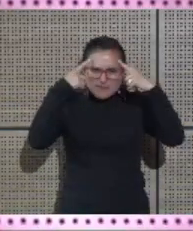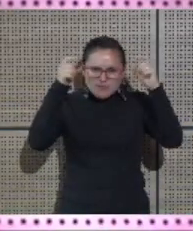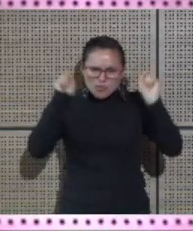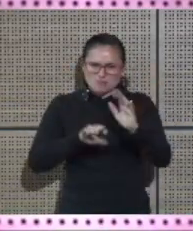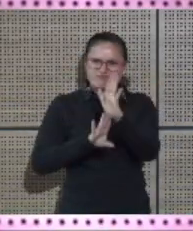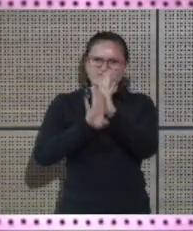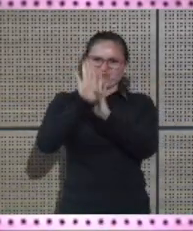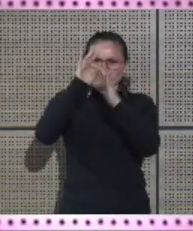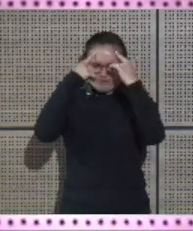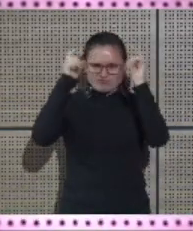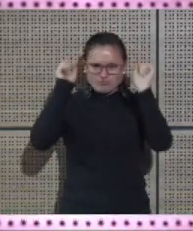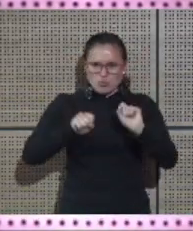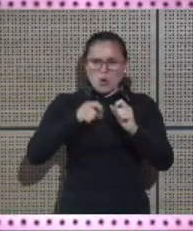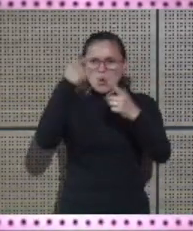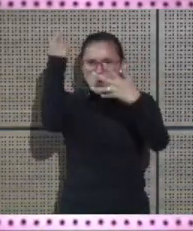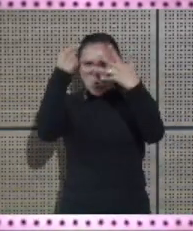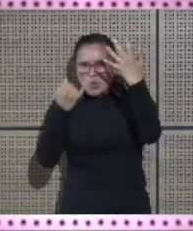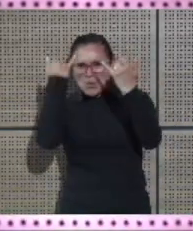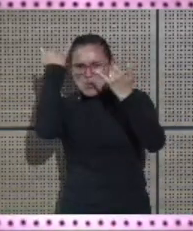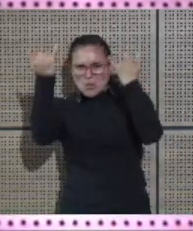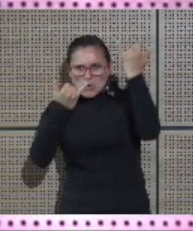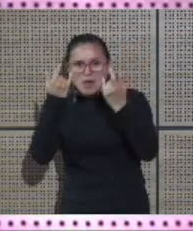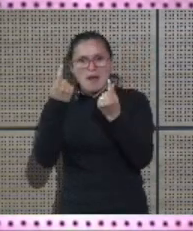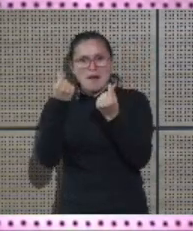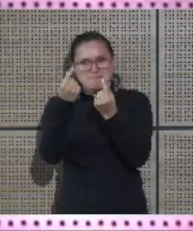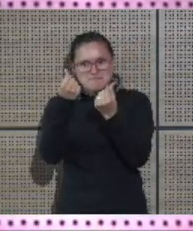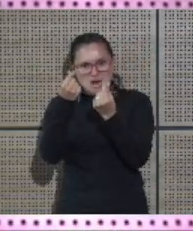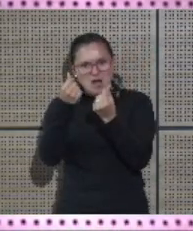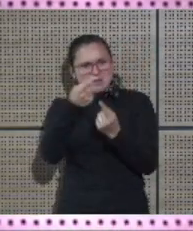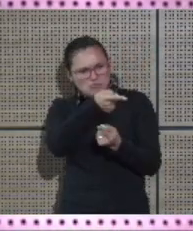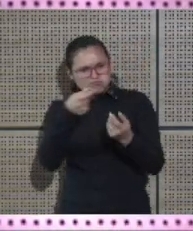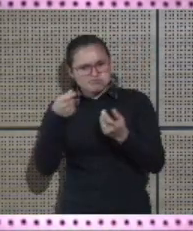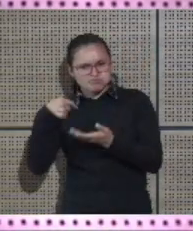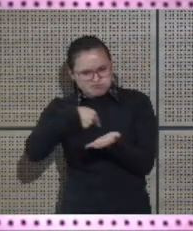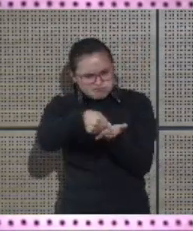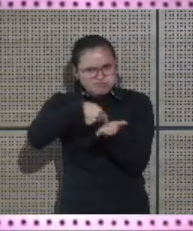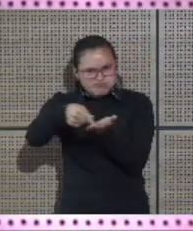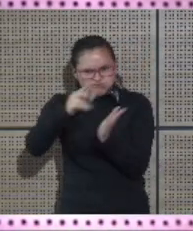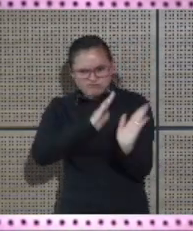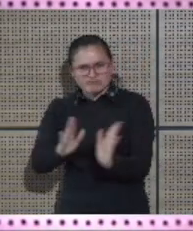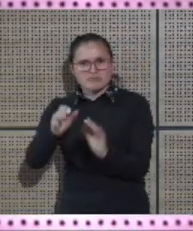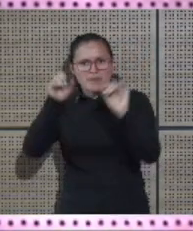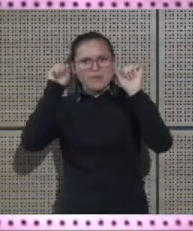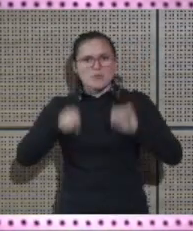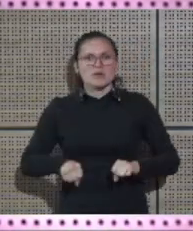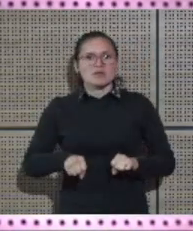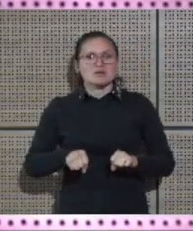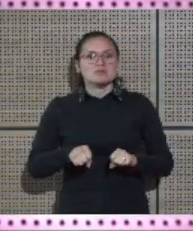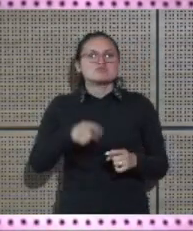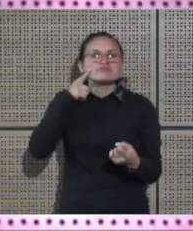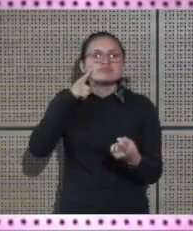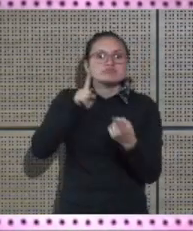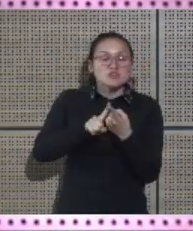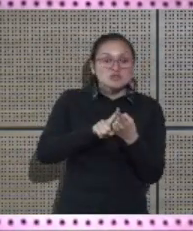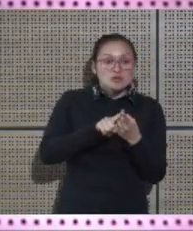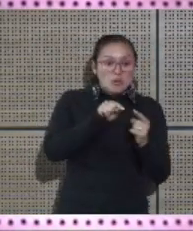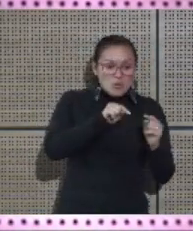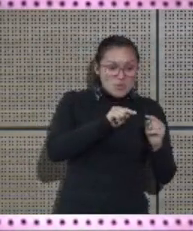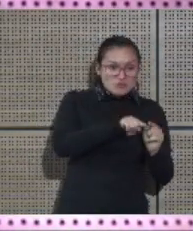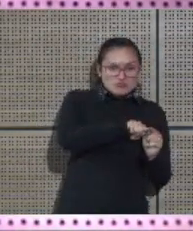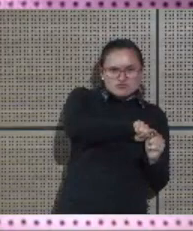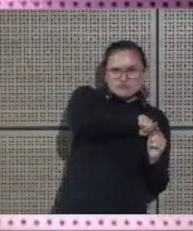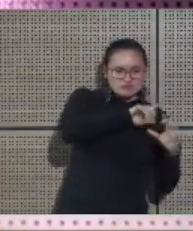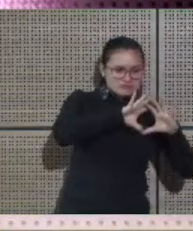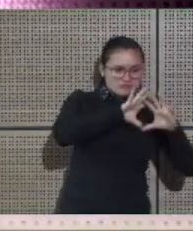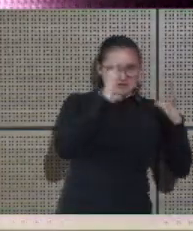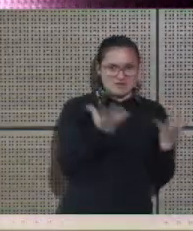Unidos, el inmenso potencial del sistema financiero de los Estados Unidos para poder poner un hombre en la